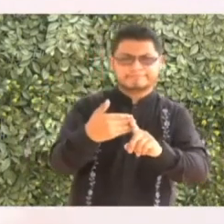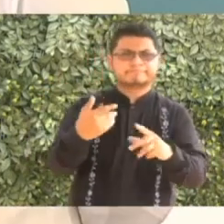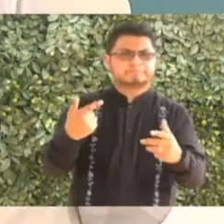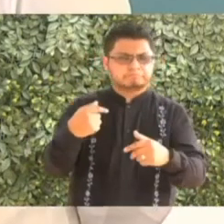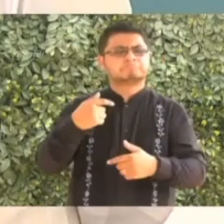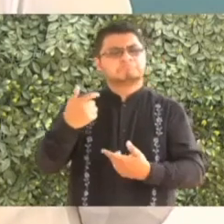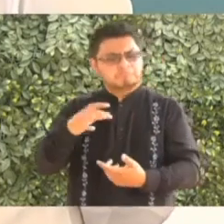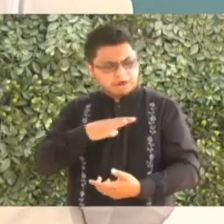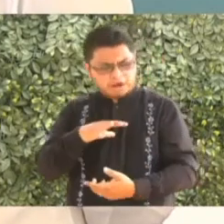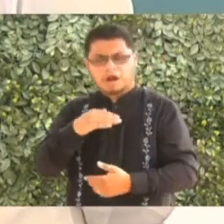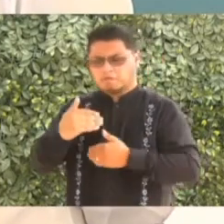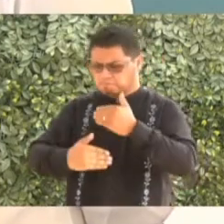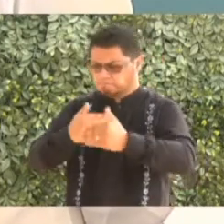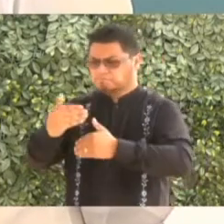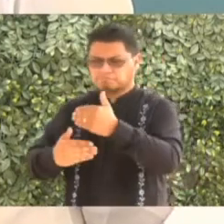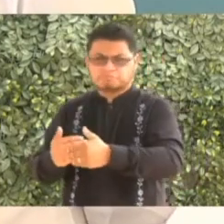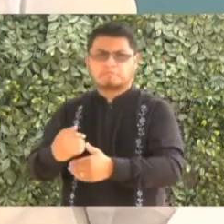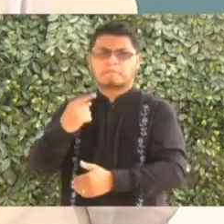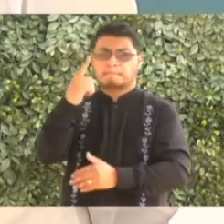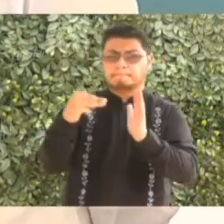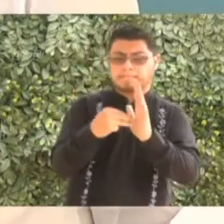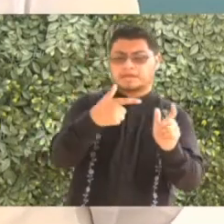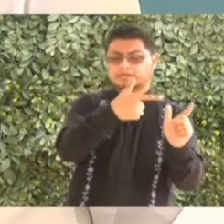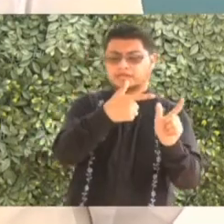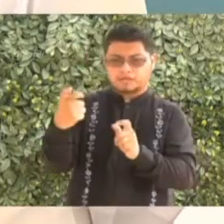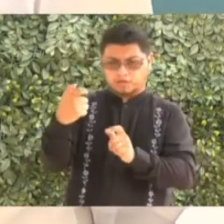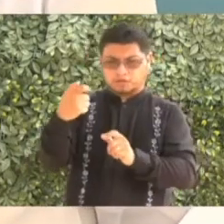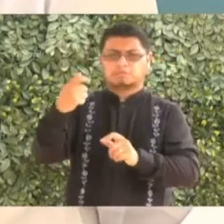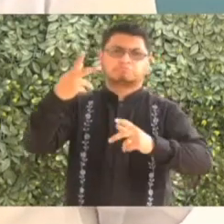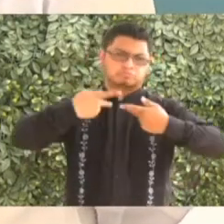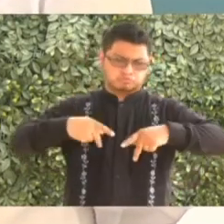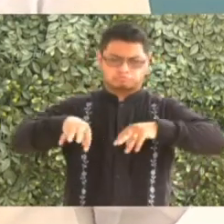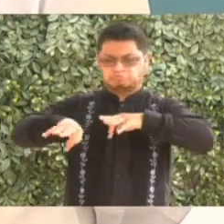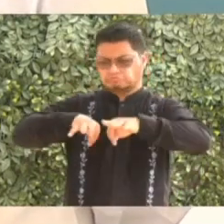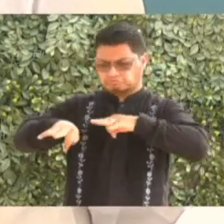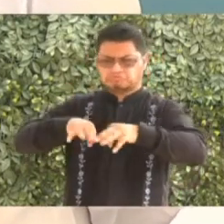directa y más de 1.700 empleos de manera indirecta.